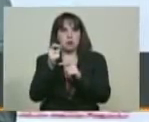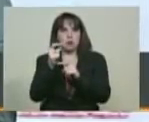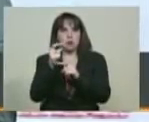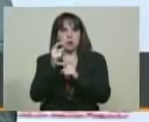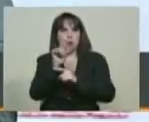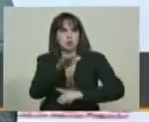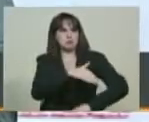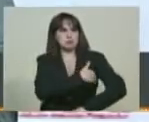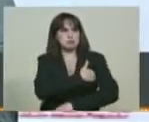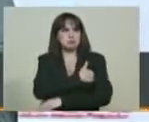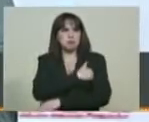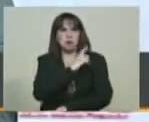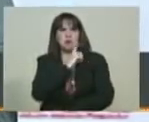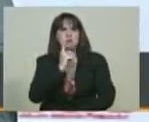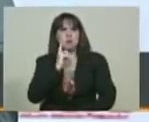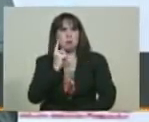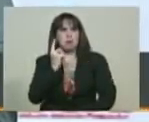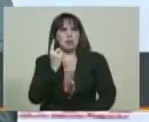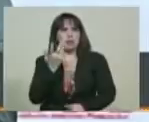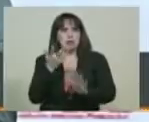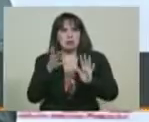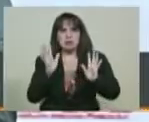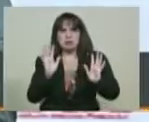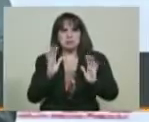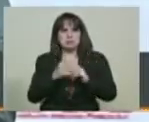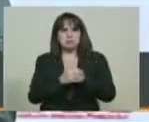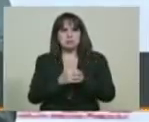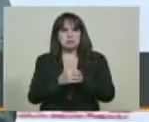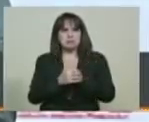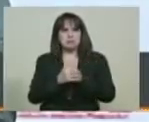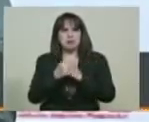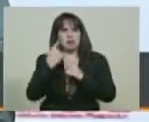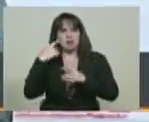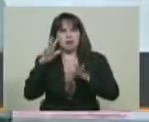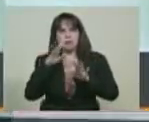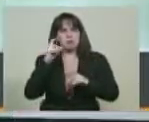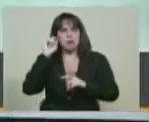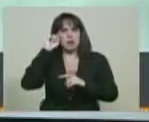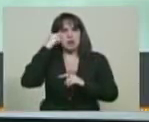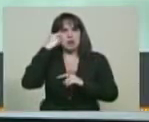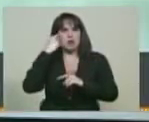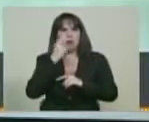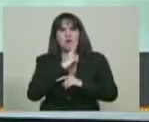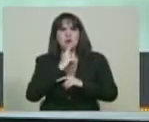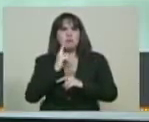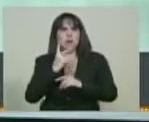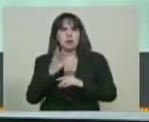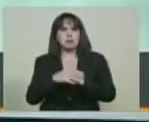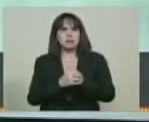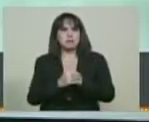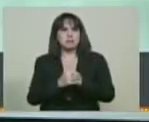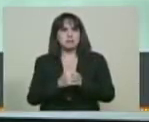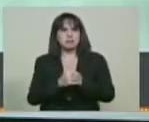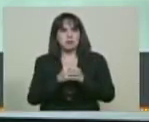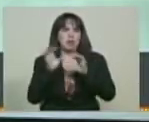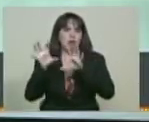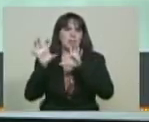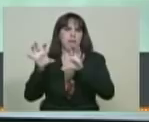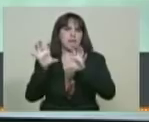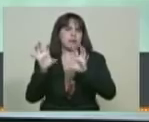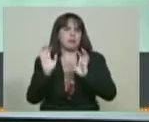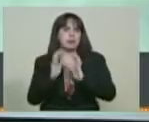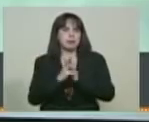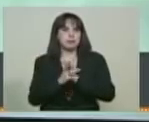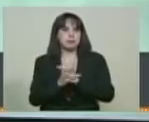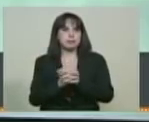sobacolibros, algo así, ahí viene el sobacolibro, algo así, no me acuerdo bien la expresión bromista, ¿no?